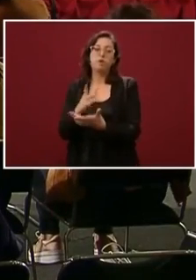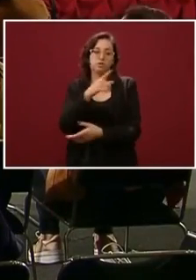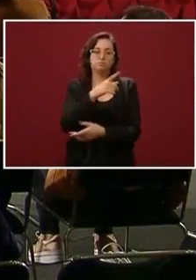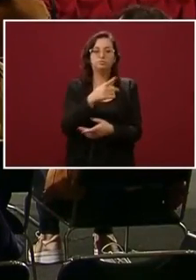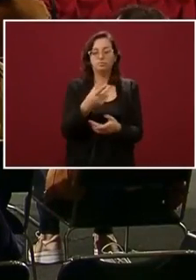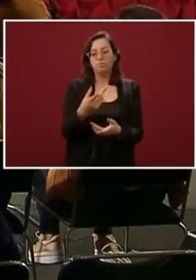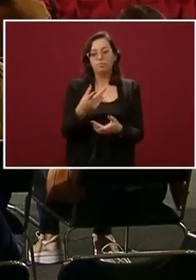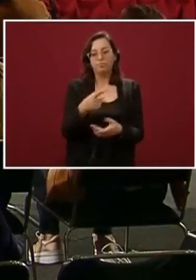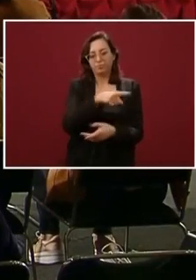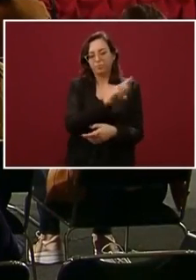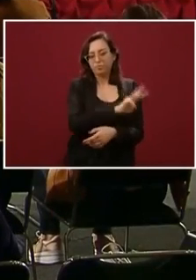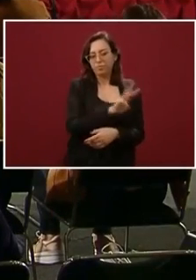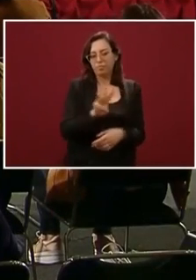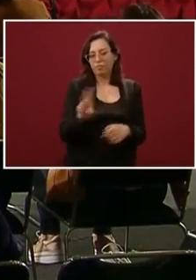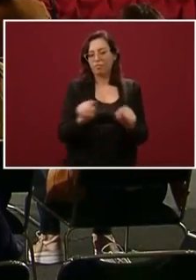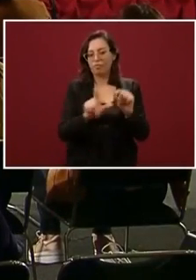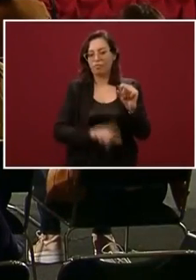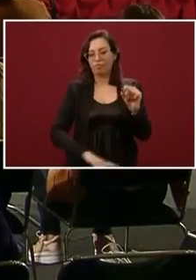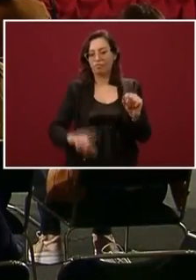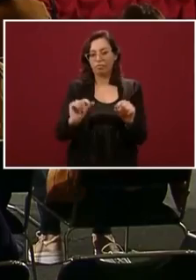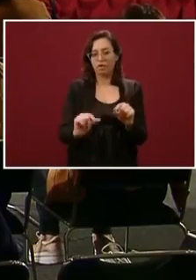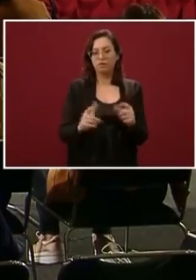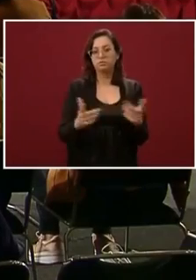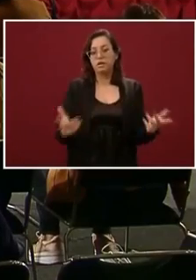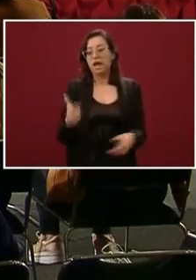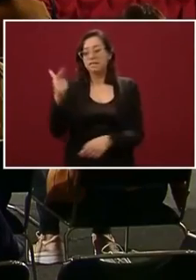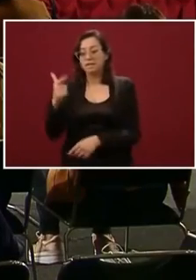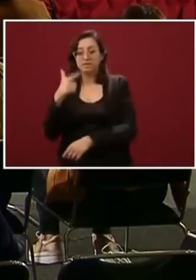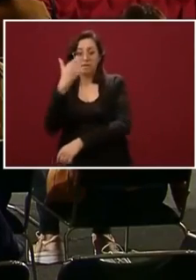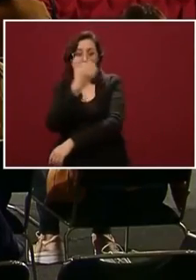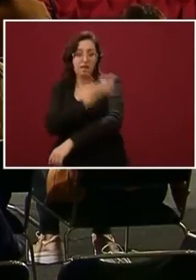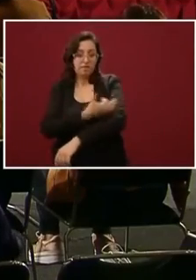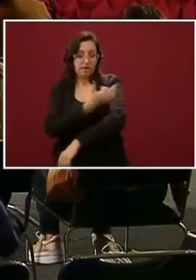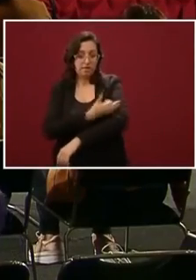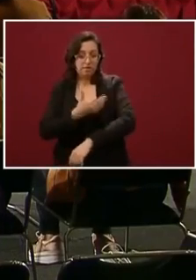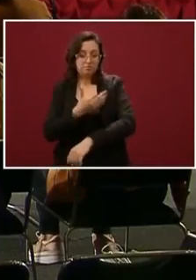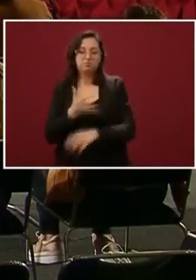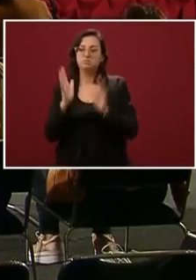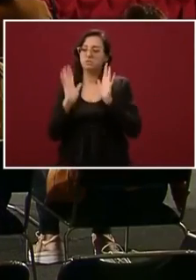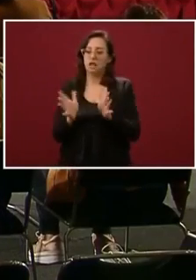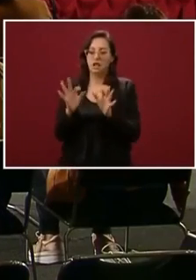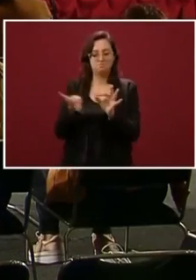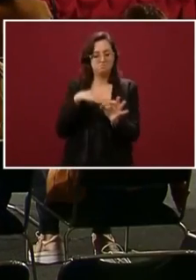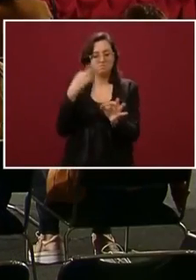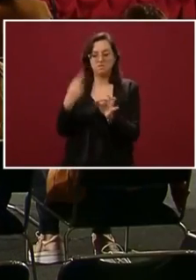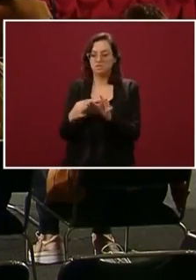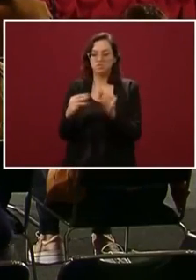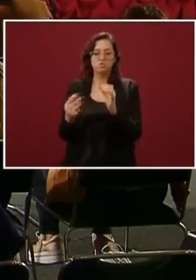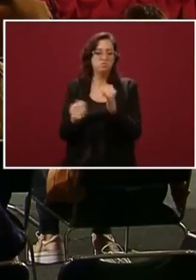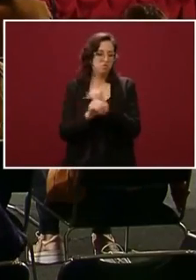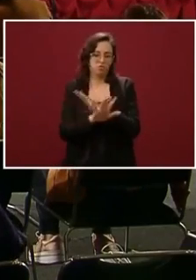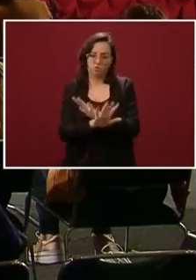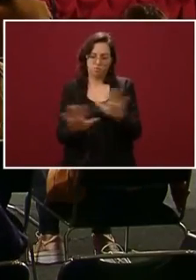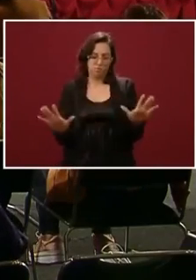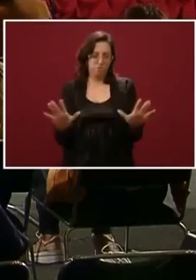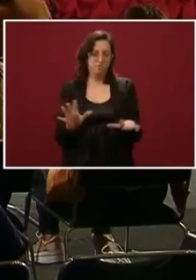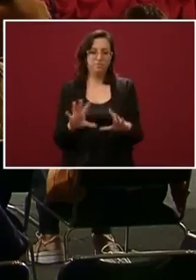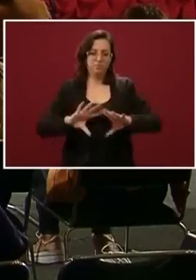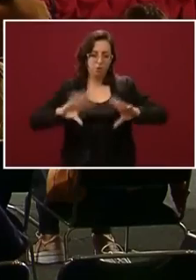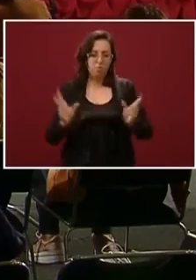una plataforma nacional, y entonces para el corte de las 7, pues estamos actualizando la información. Pues bueno, algo similar pasa con